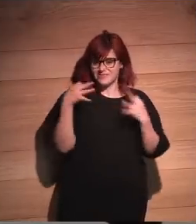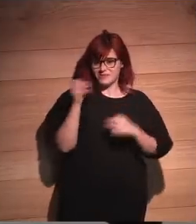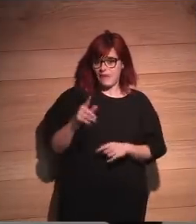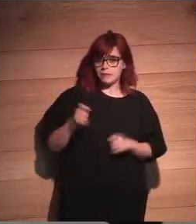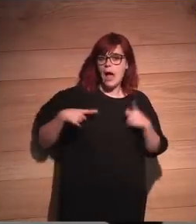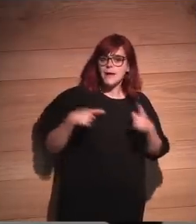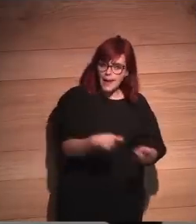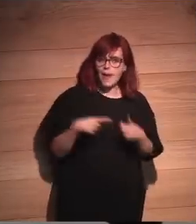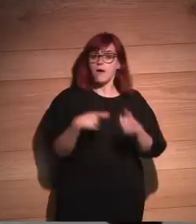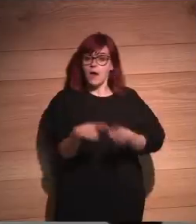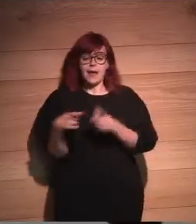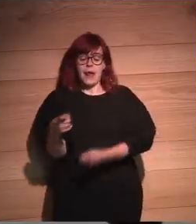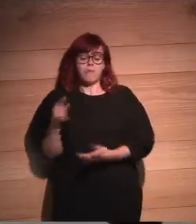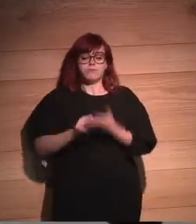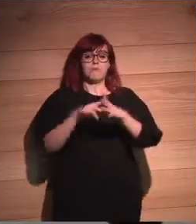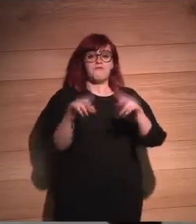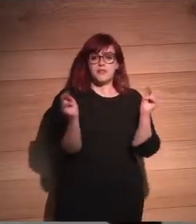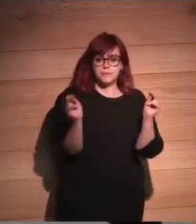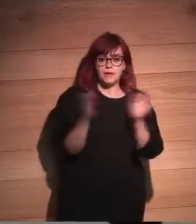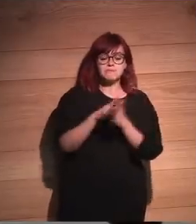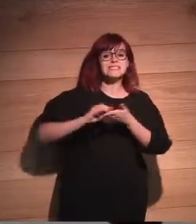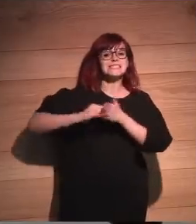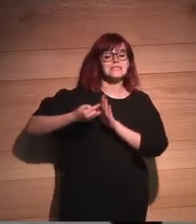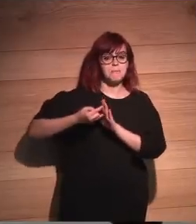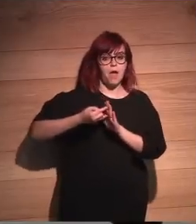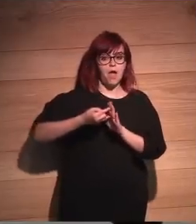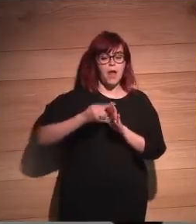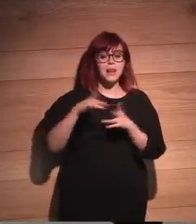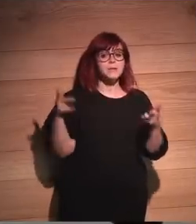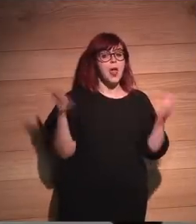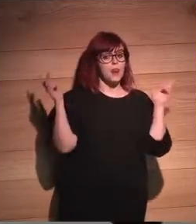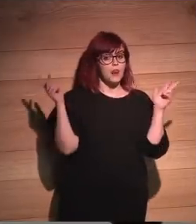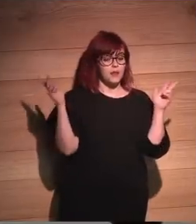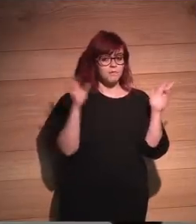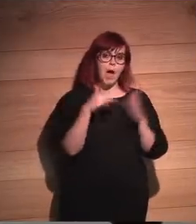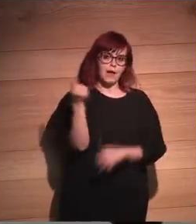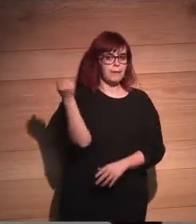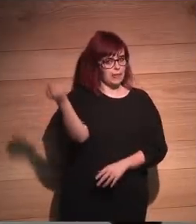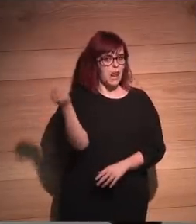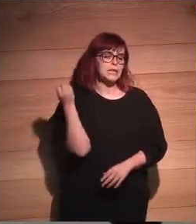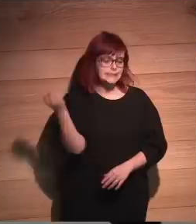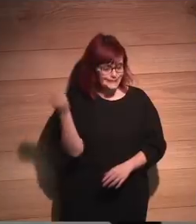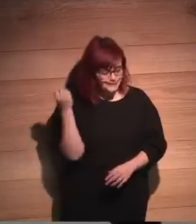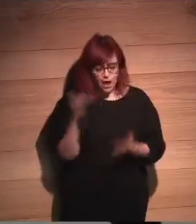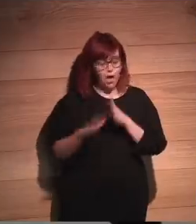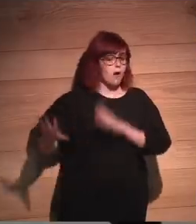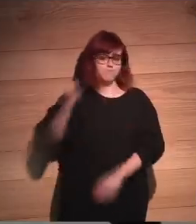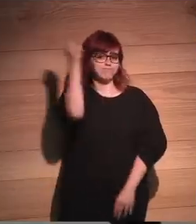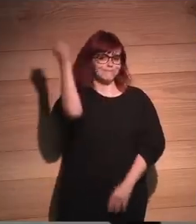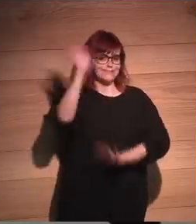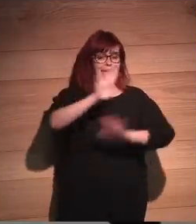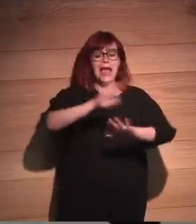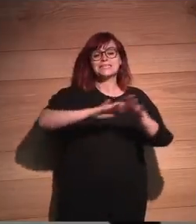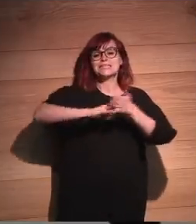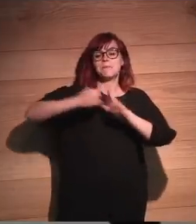guerras, pues ya no había guerras, había el sistema liberal capitalista había triunfado, ya el